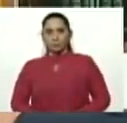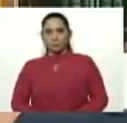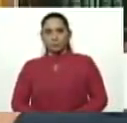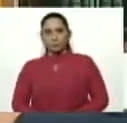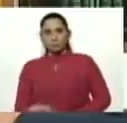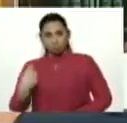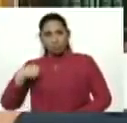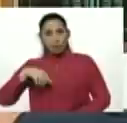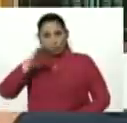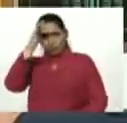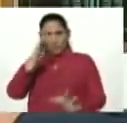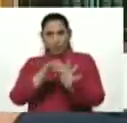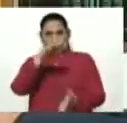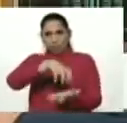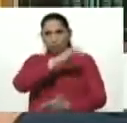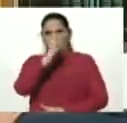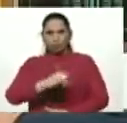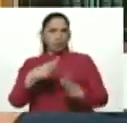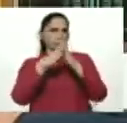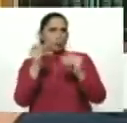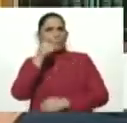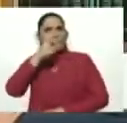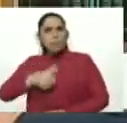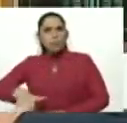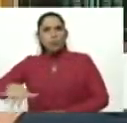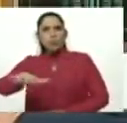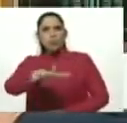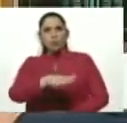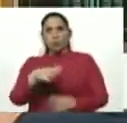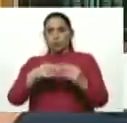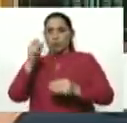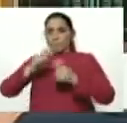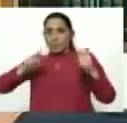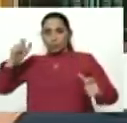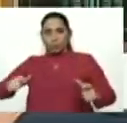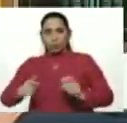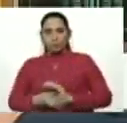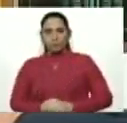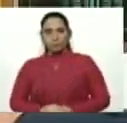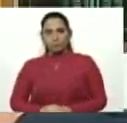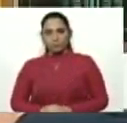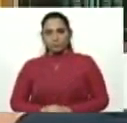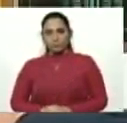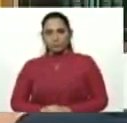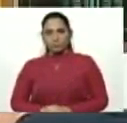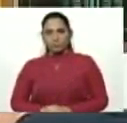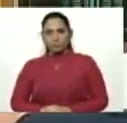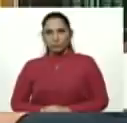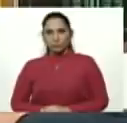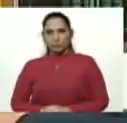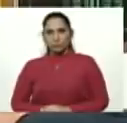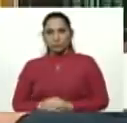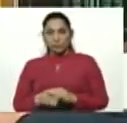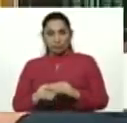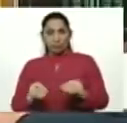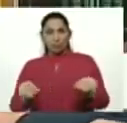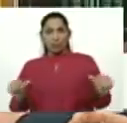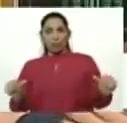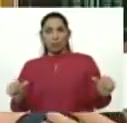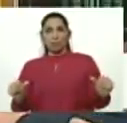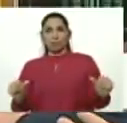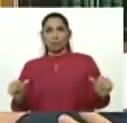fe en el Zulia, tengo fe en toda la población, en todos los ciudadanos y ciudadanas. Esta es la tierra de Rafael